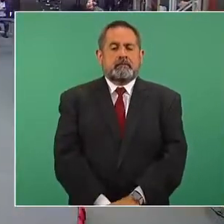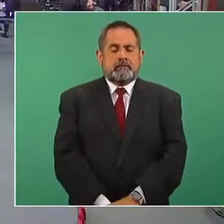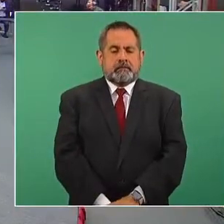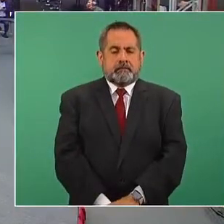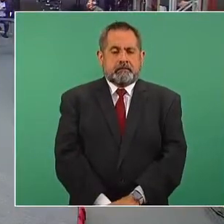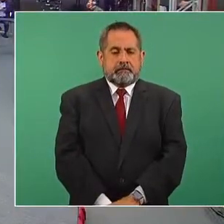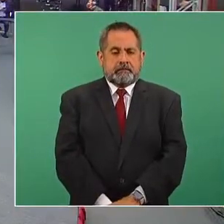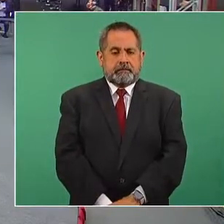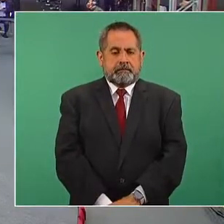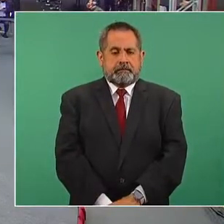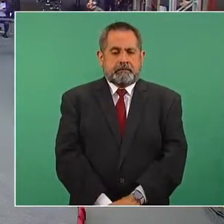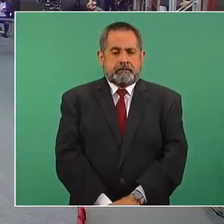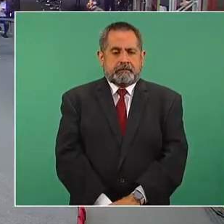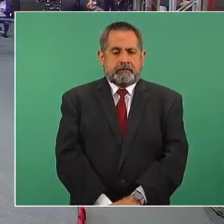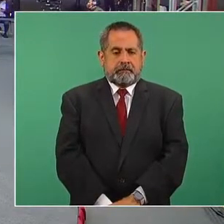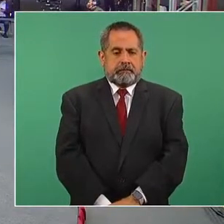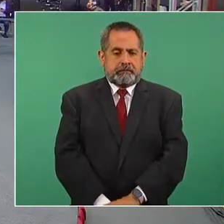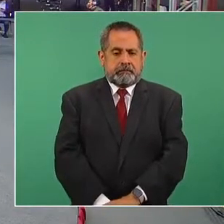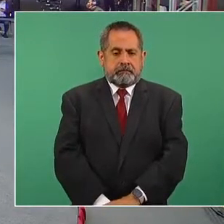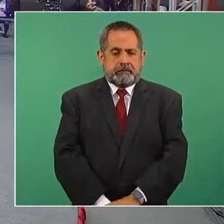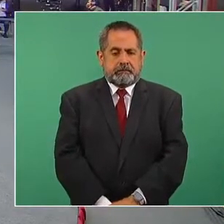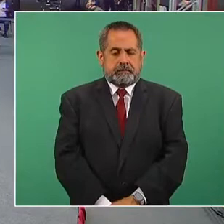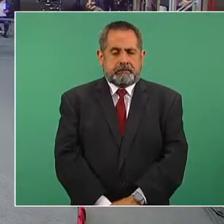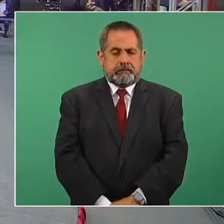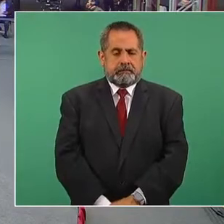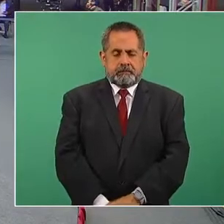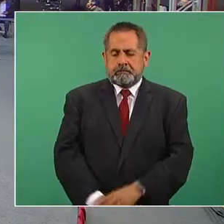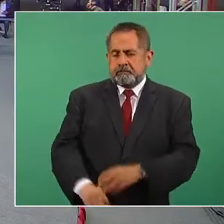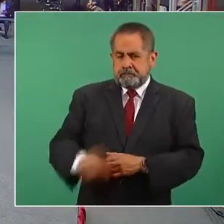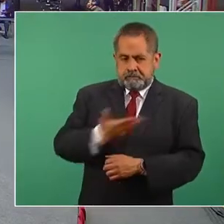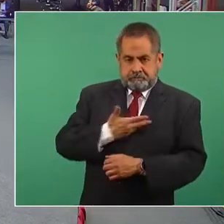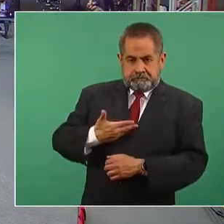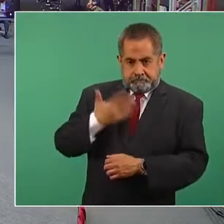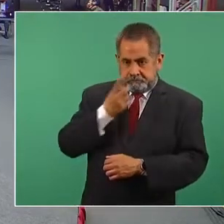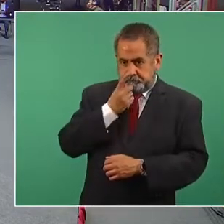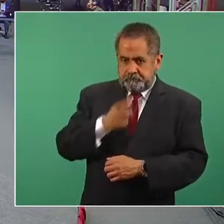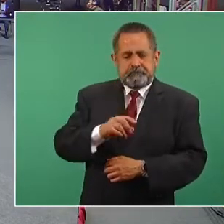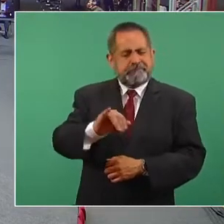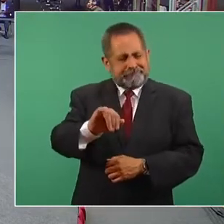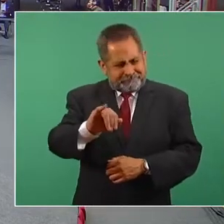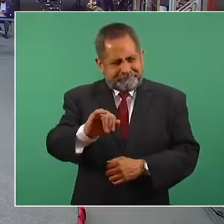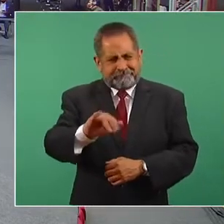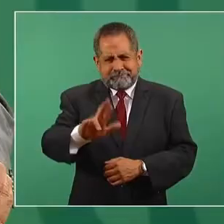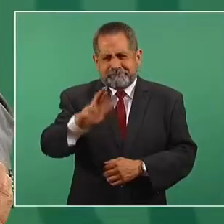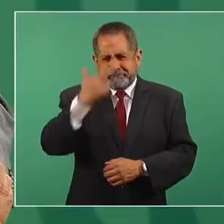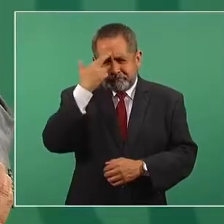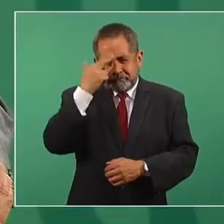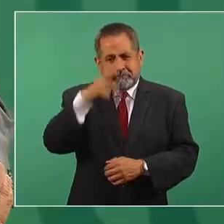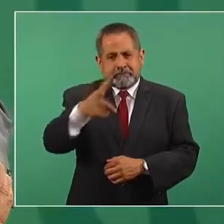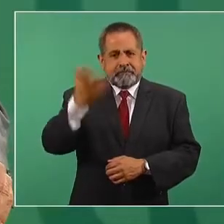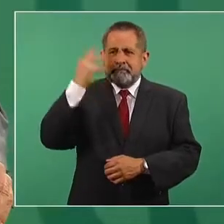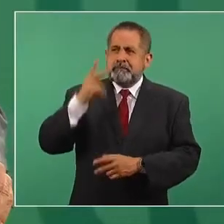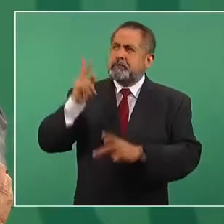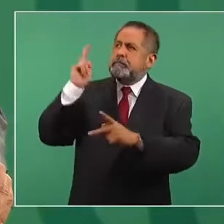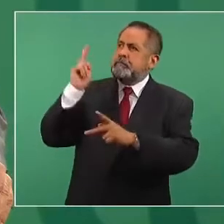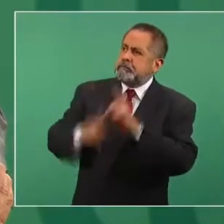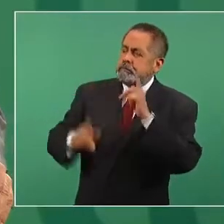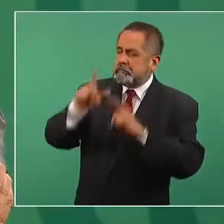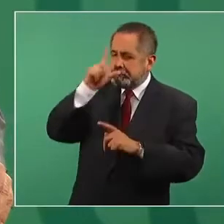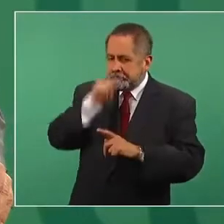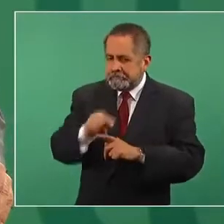entrega por los contratos? ¿Ha sido por esto que se ha recorrido? Sí, porque acuérdense que nos suspendieron